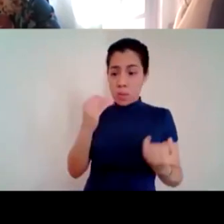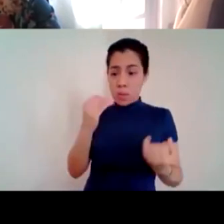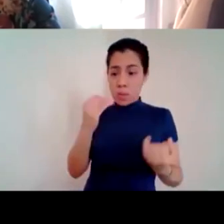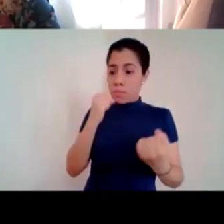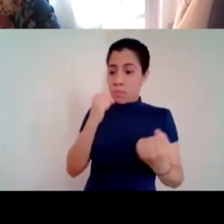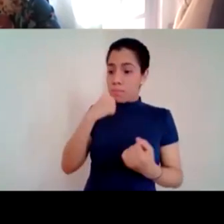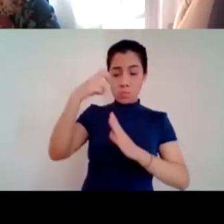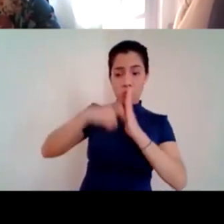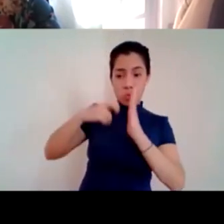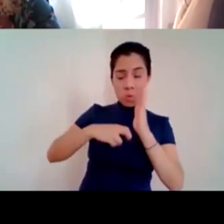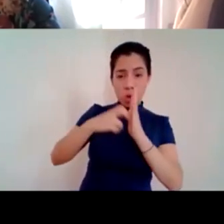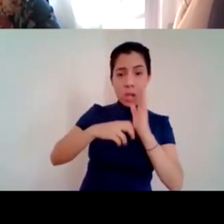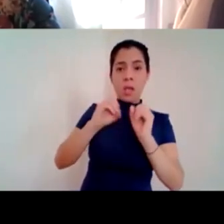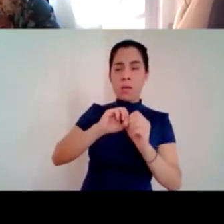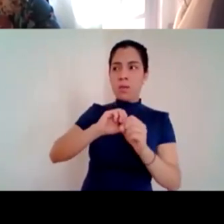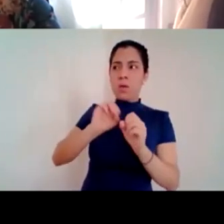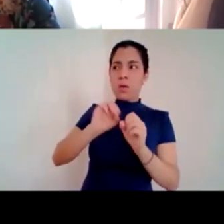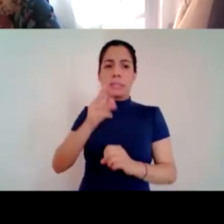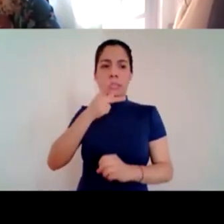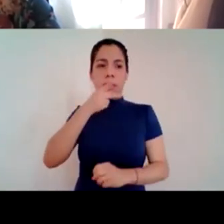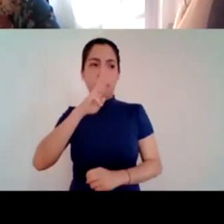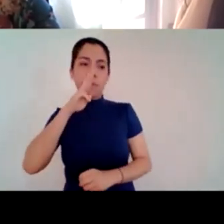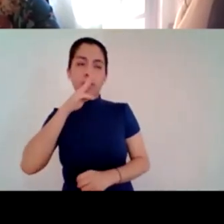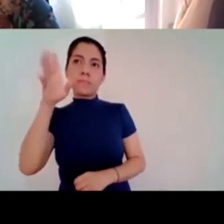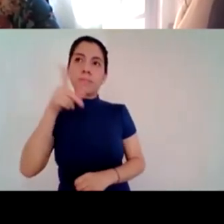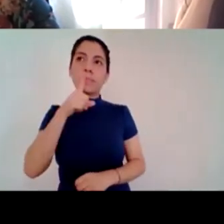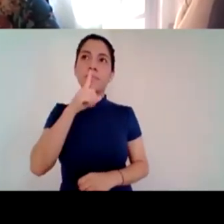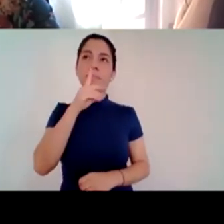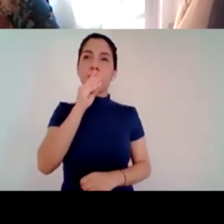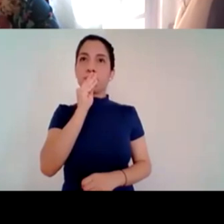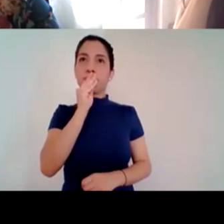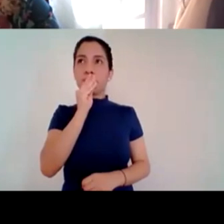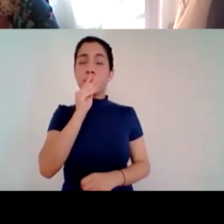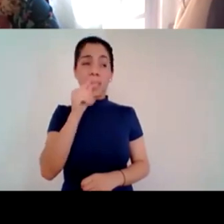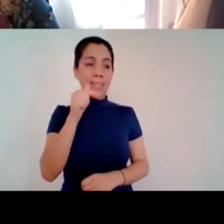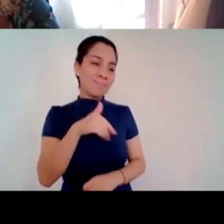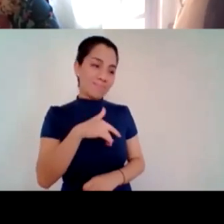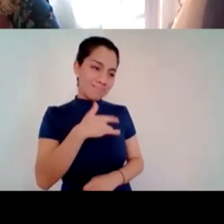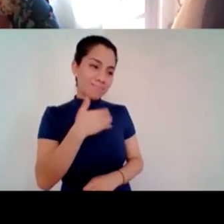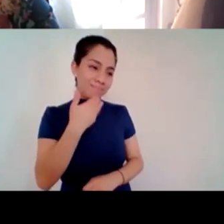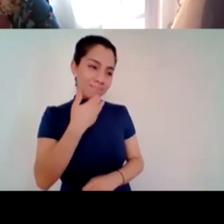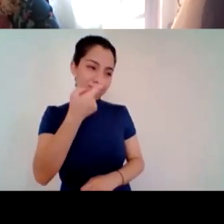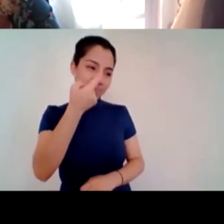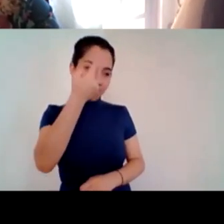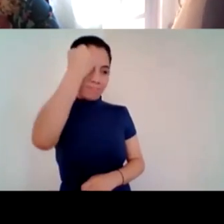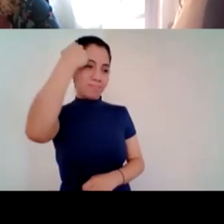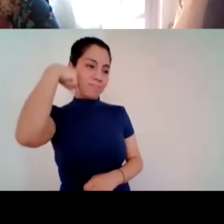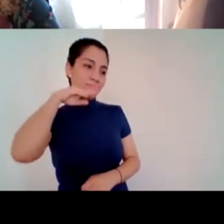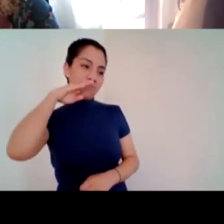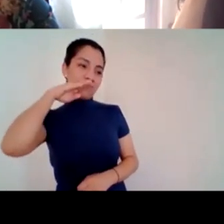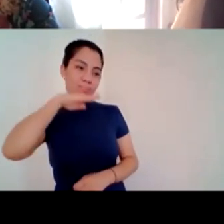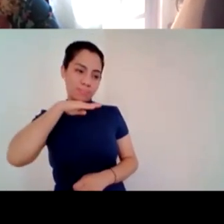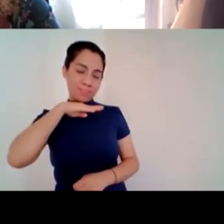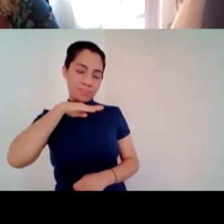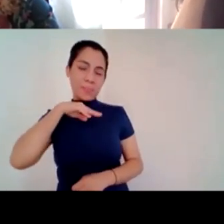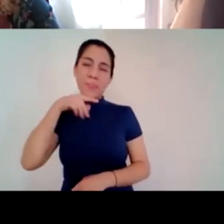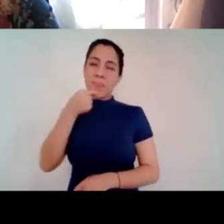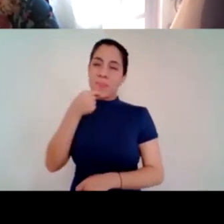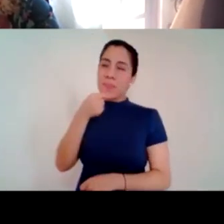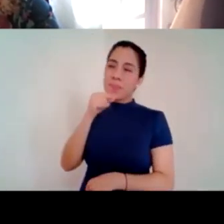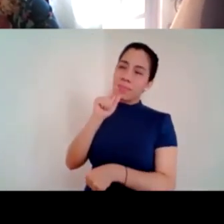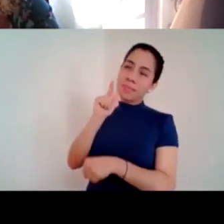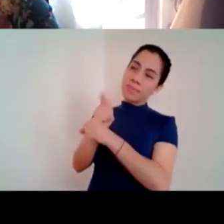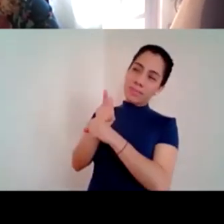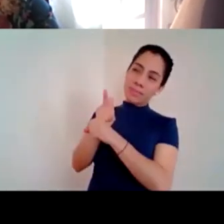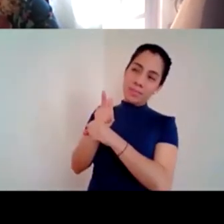decimos las cosas se dan cuenta cuando les decimos que estamos bien y no lo estamos se dan cuenta cuando nos equivocamos es decir ellos saben eso